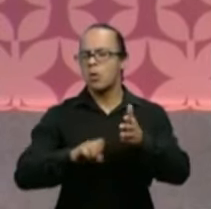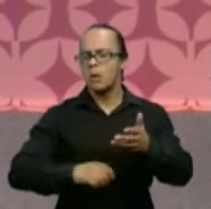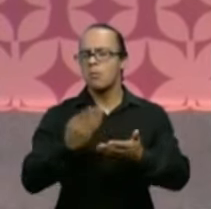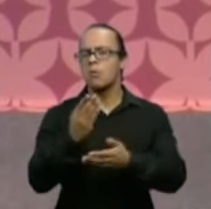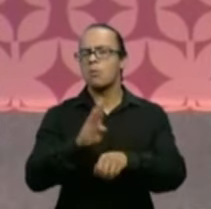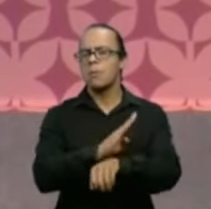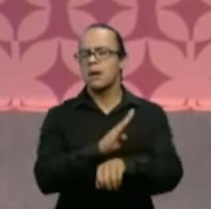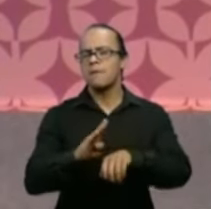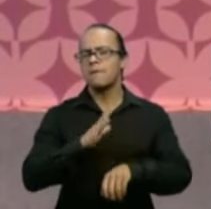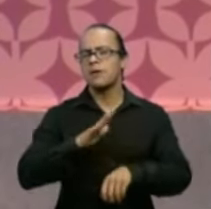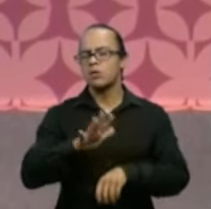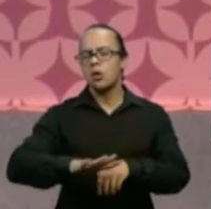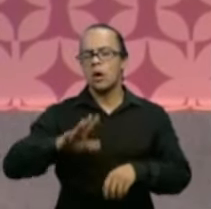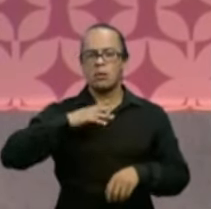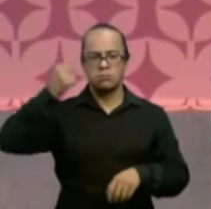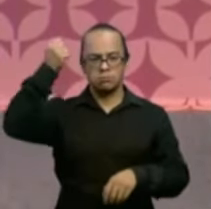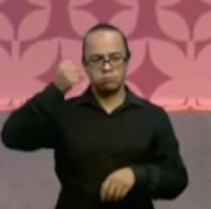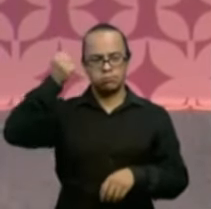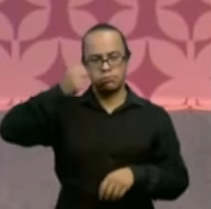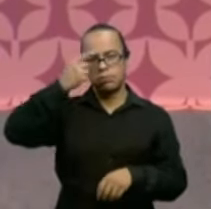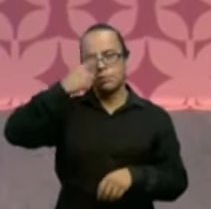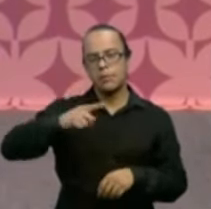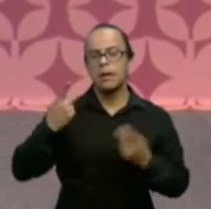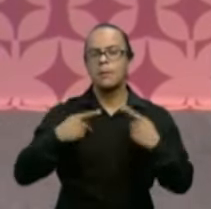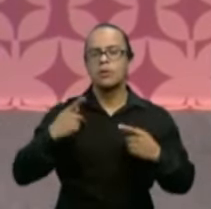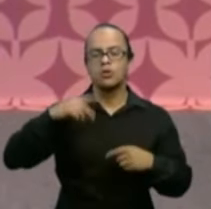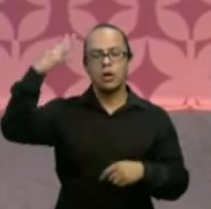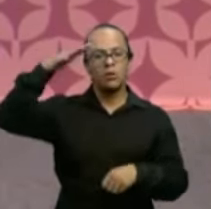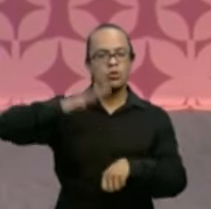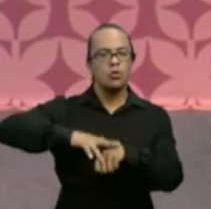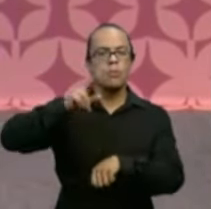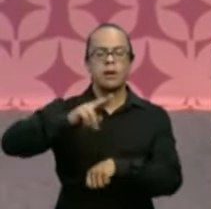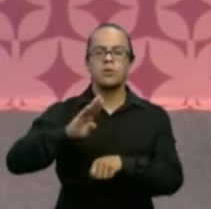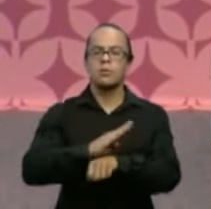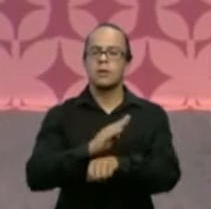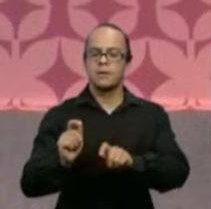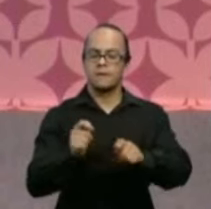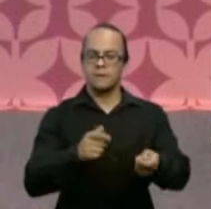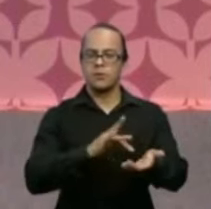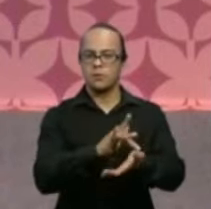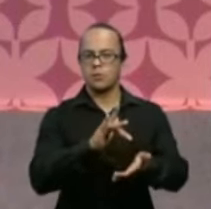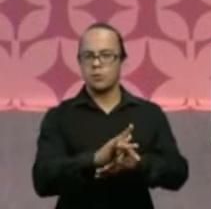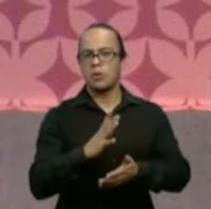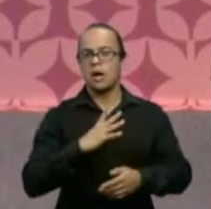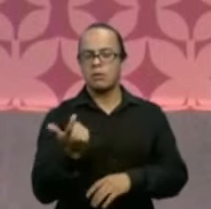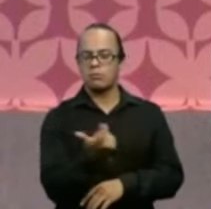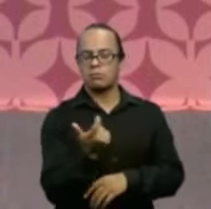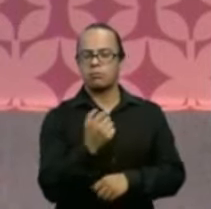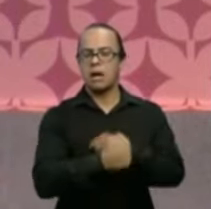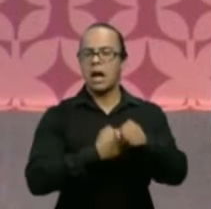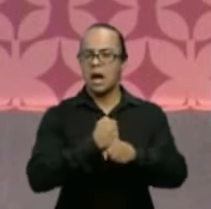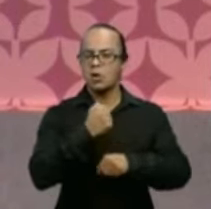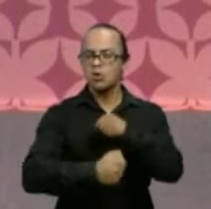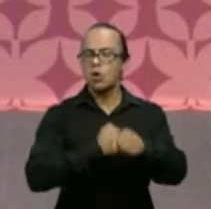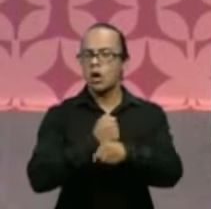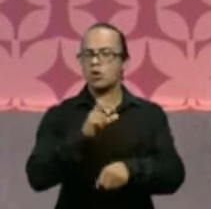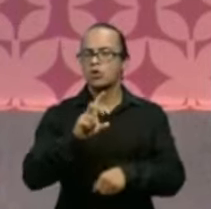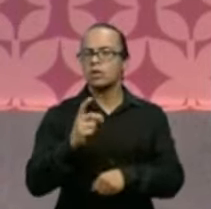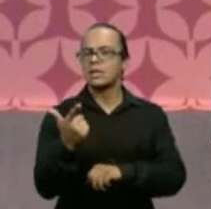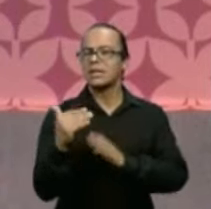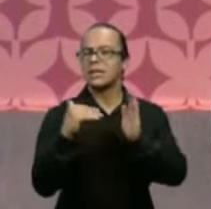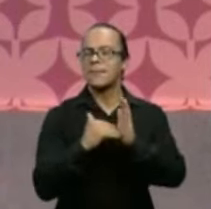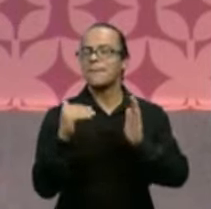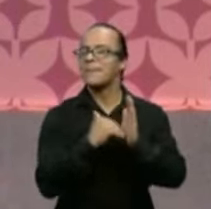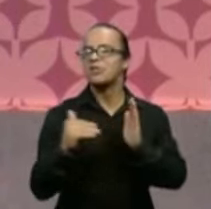está la pensión para el bienestar de las personas adultas mayores, con una inversión anual de 37 mil millones